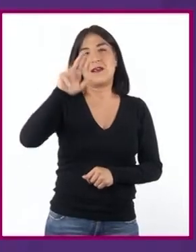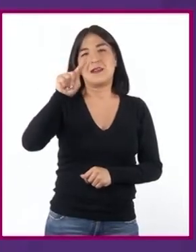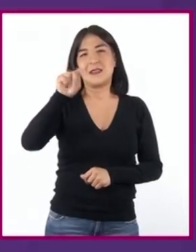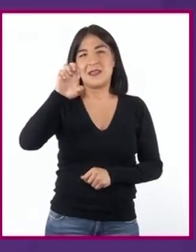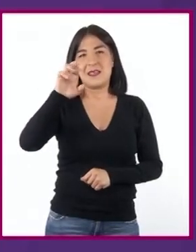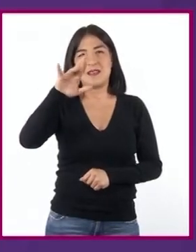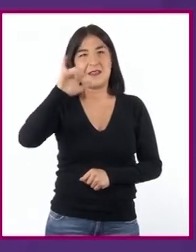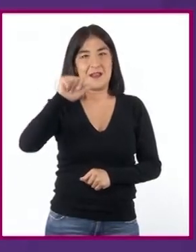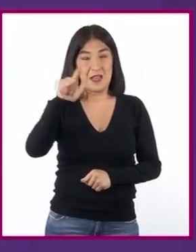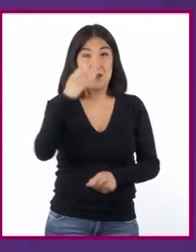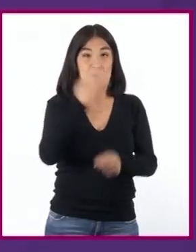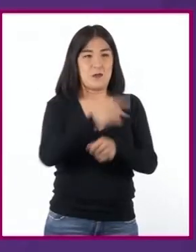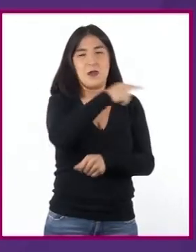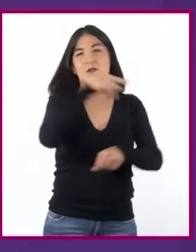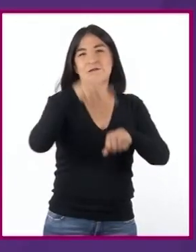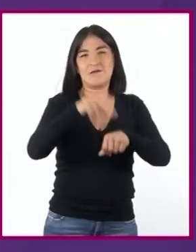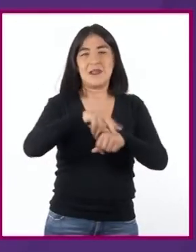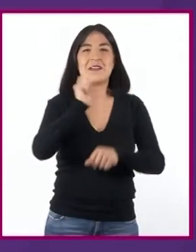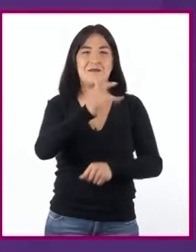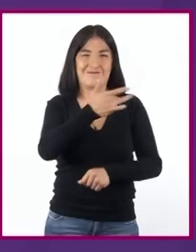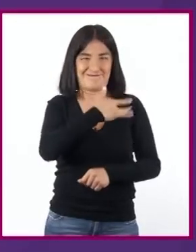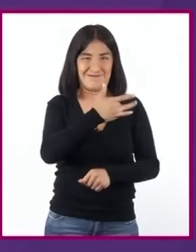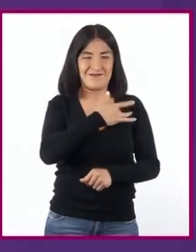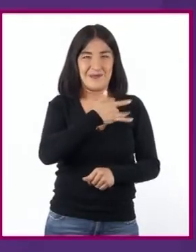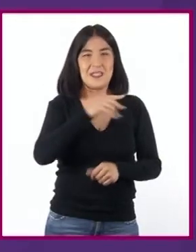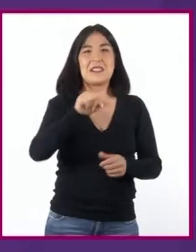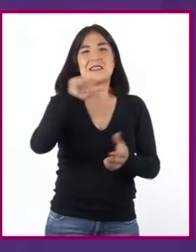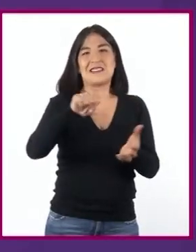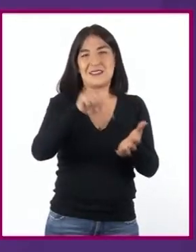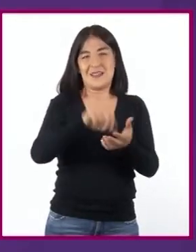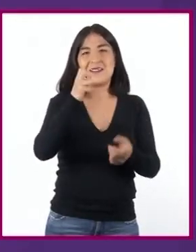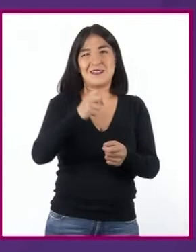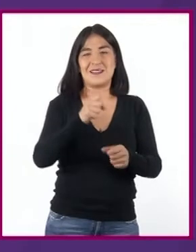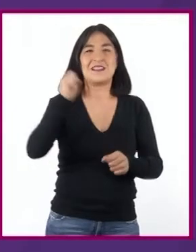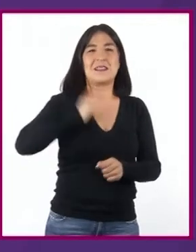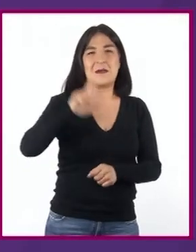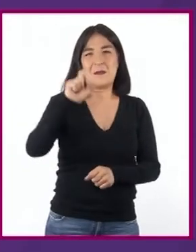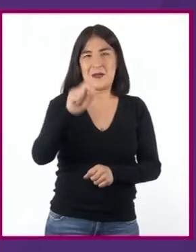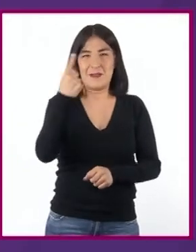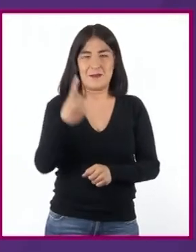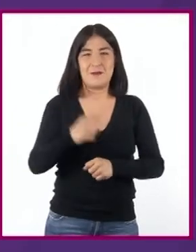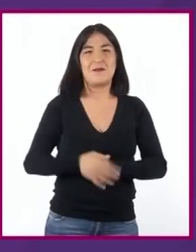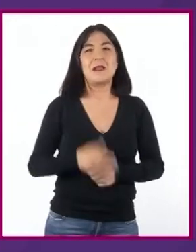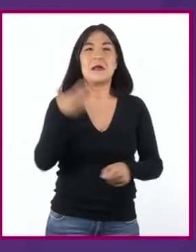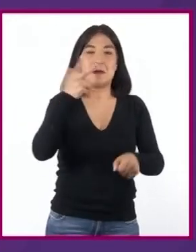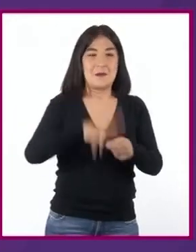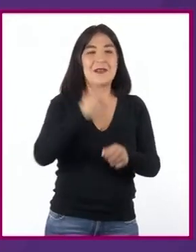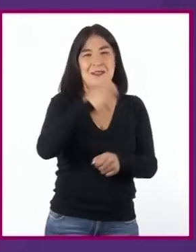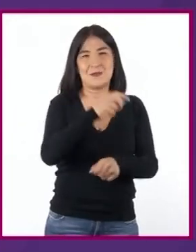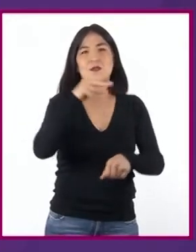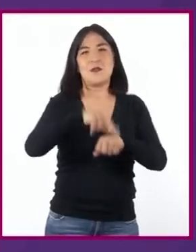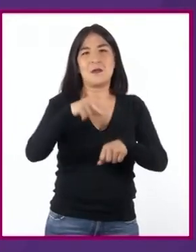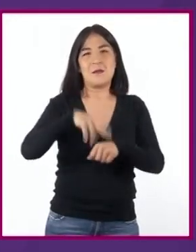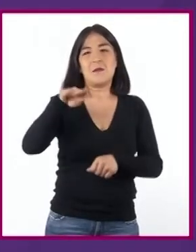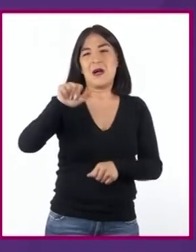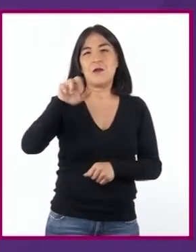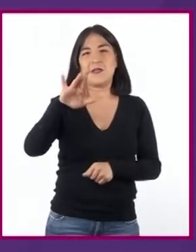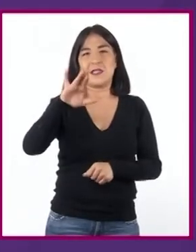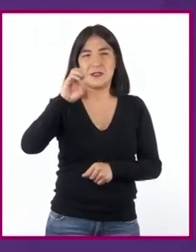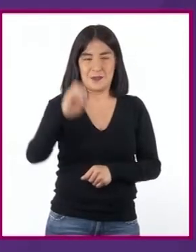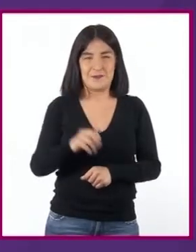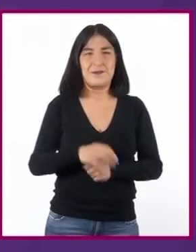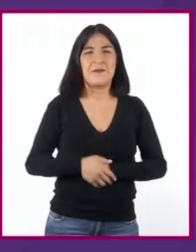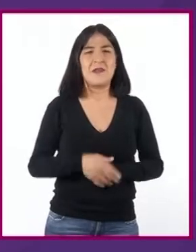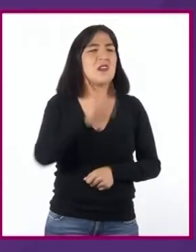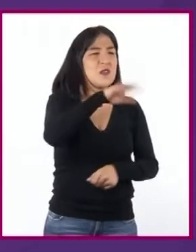con el director médico del Hospital de Cardiología en el Centro Médico Siglo XXI, el doctor Martín Horacio Garrido. Doctor, platíquenos, ¿por